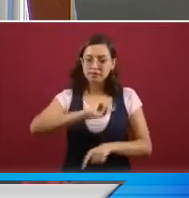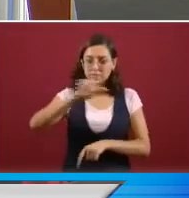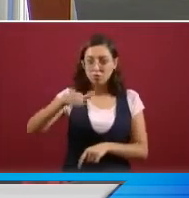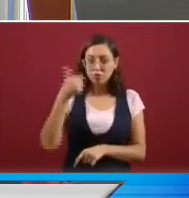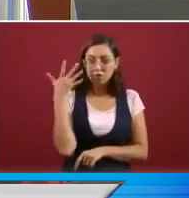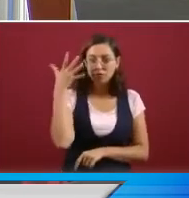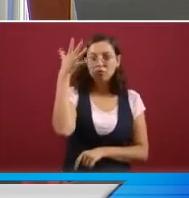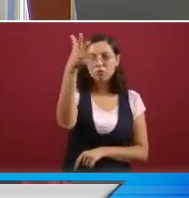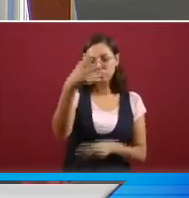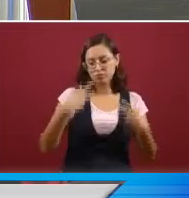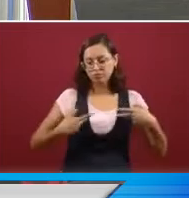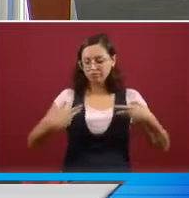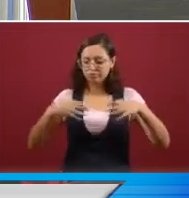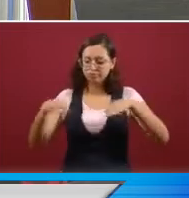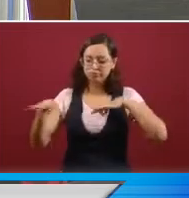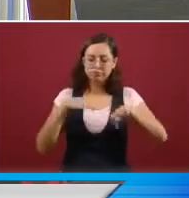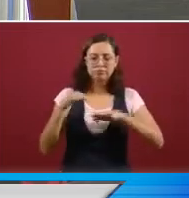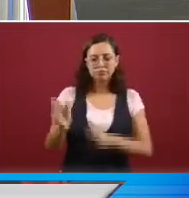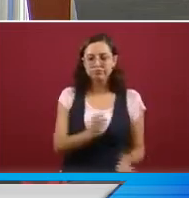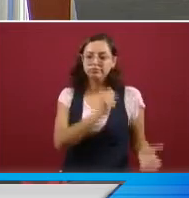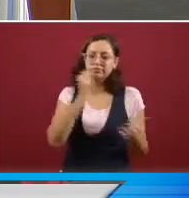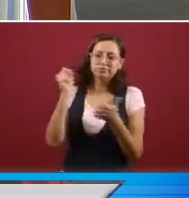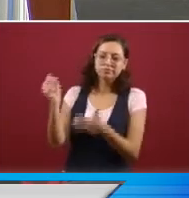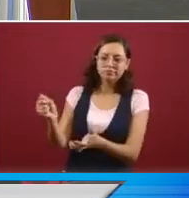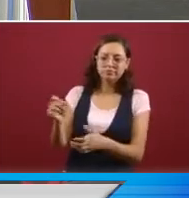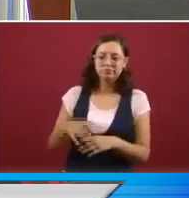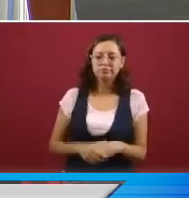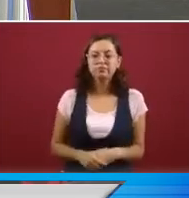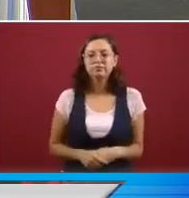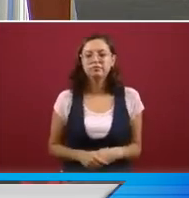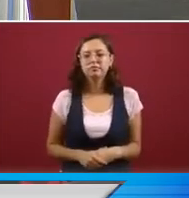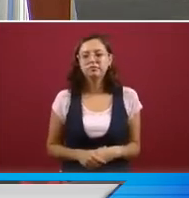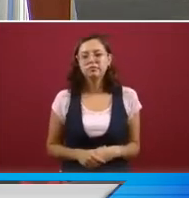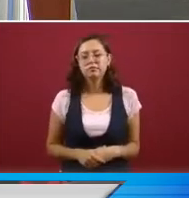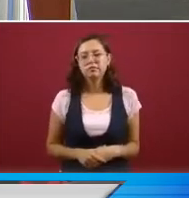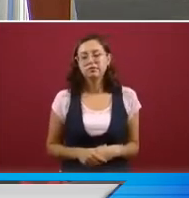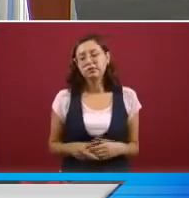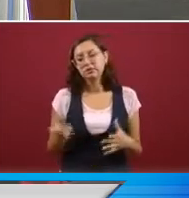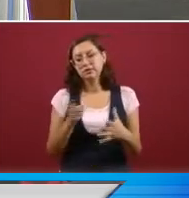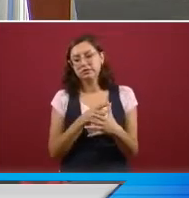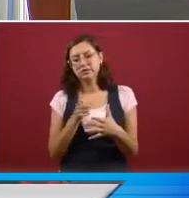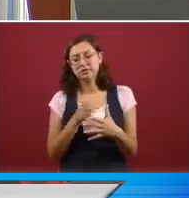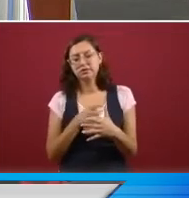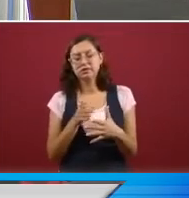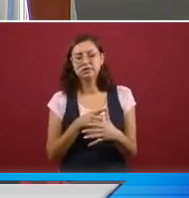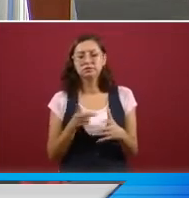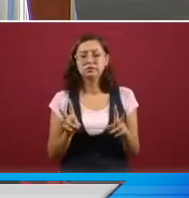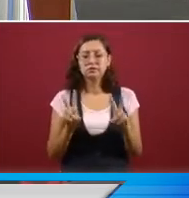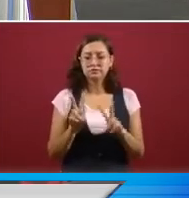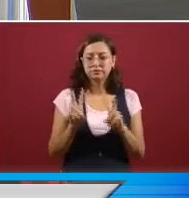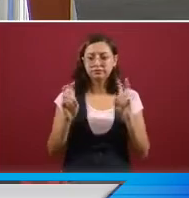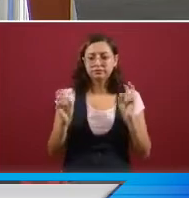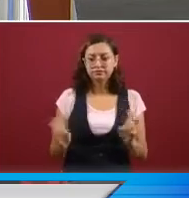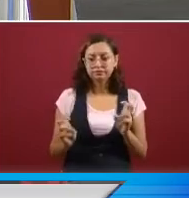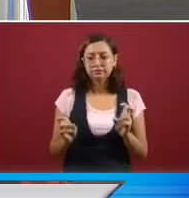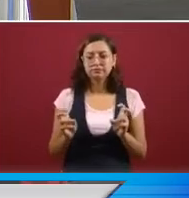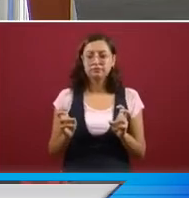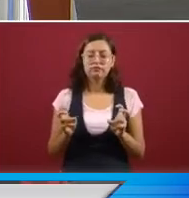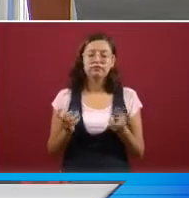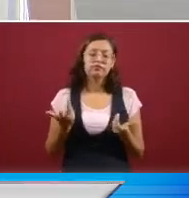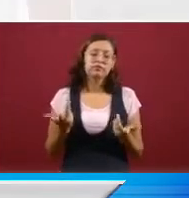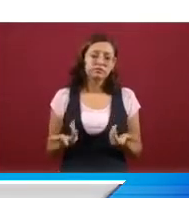Con los parámetros actuales es difícil pensar que se tendrá una pensión digna para asegurar la vejez, y se necesita una reforma a la estructura